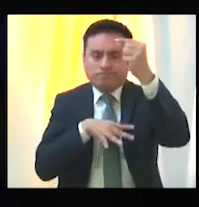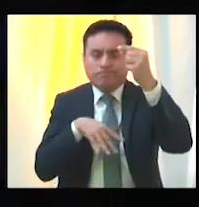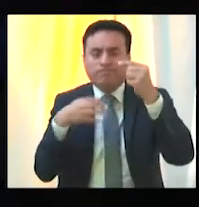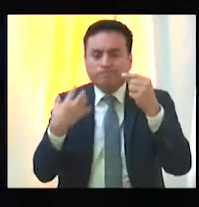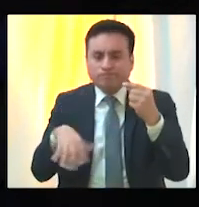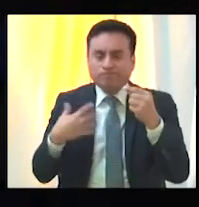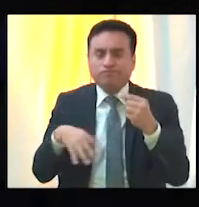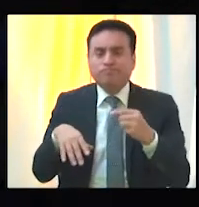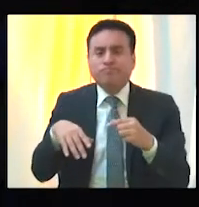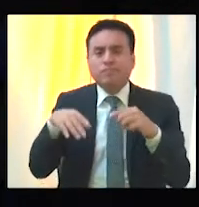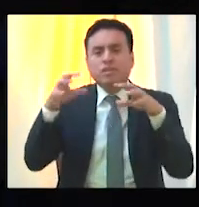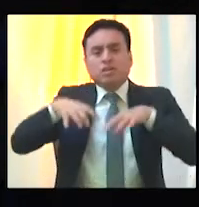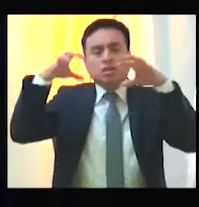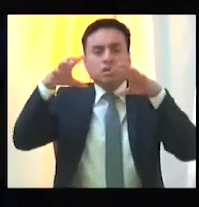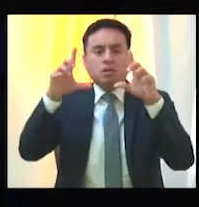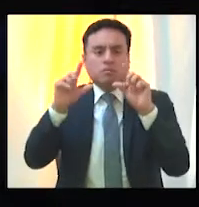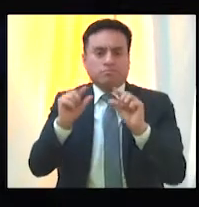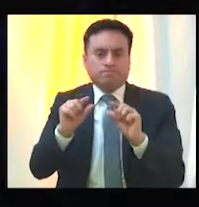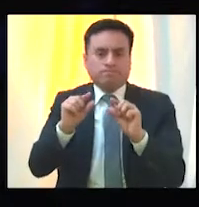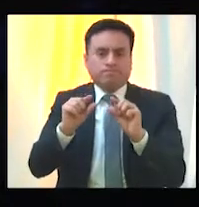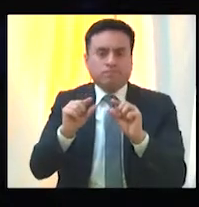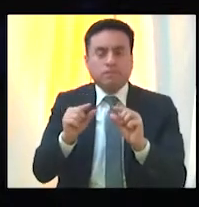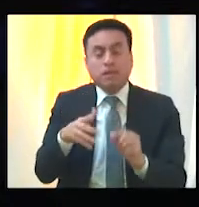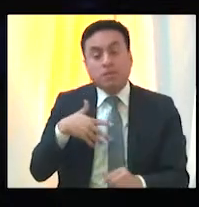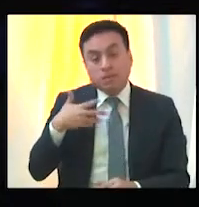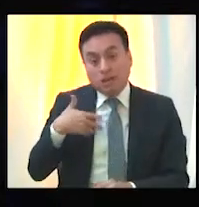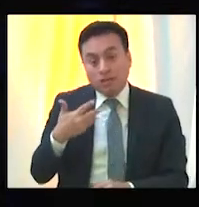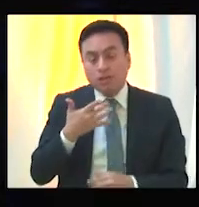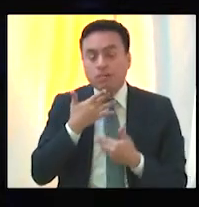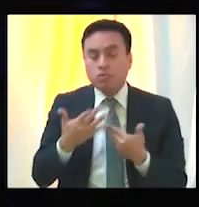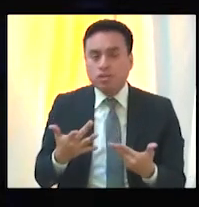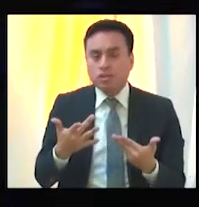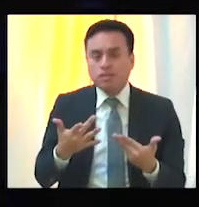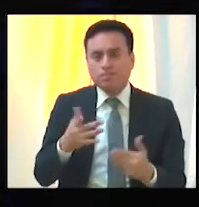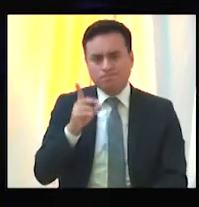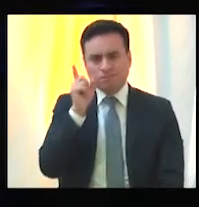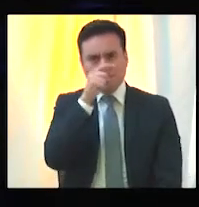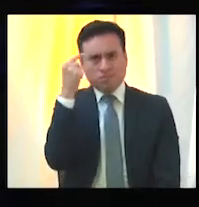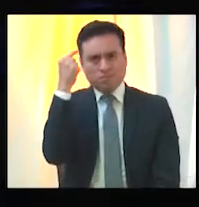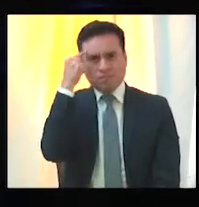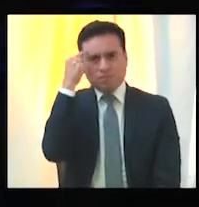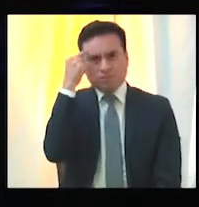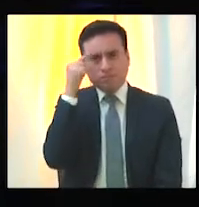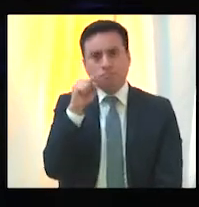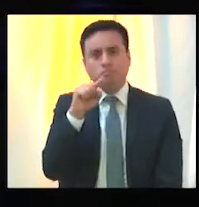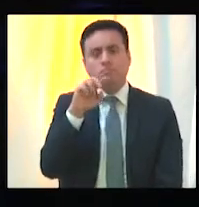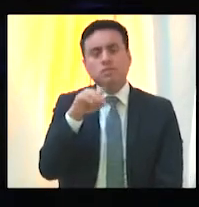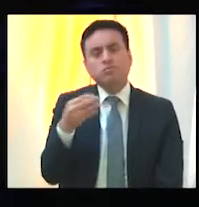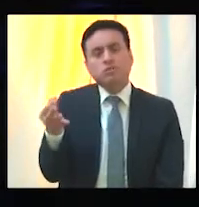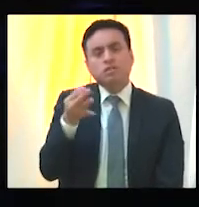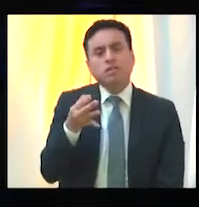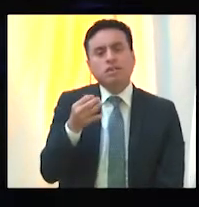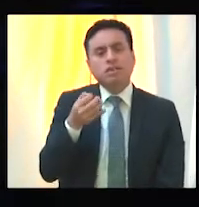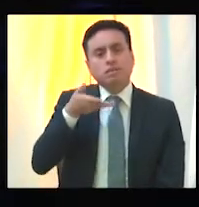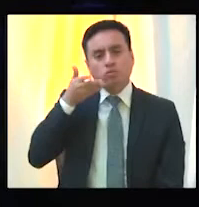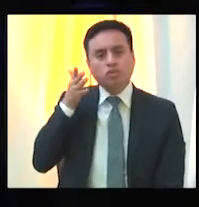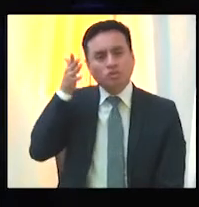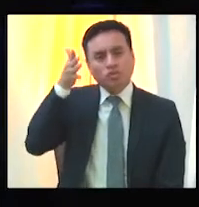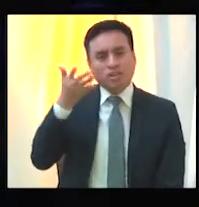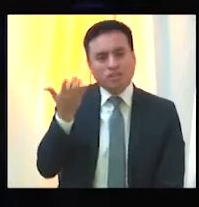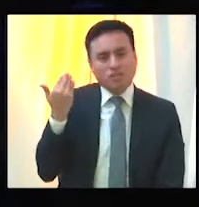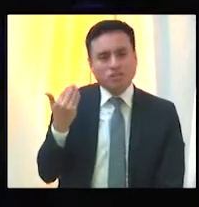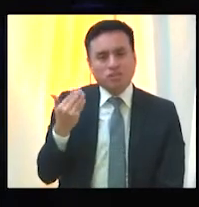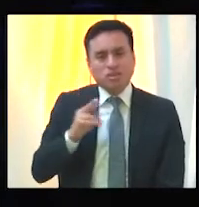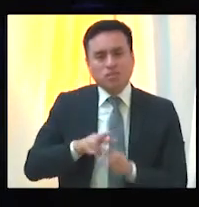a estar afectado por una disminución de precipitaciones. Y digo lamentable porque es difícil pensar, como lo mencionaba nuestro expositor anterior,